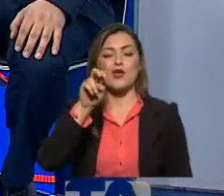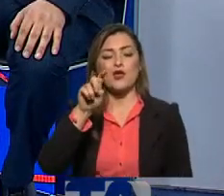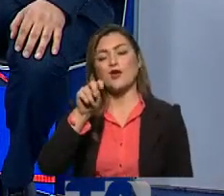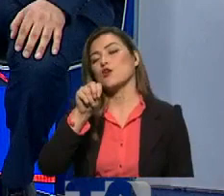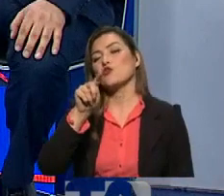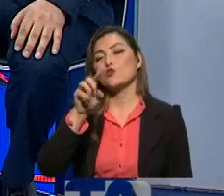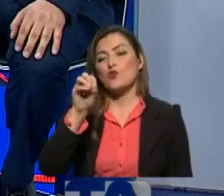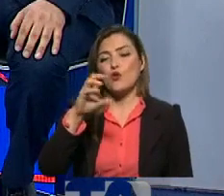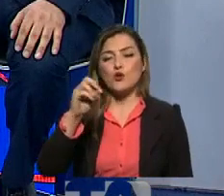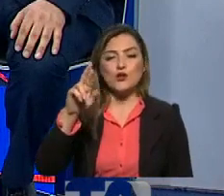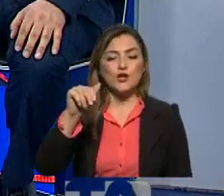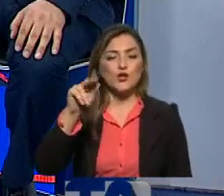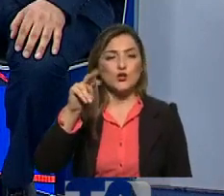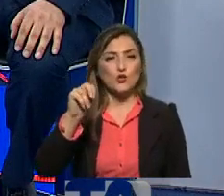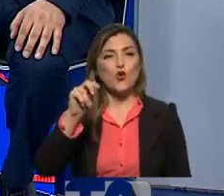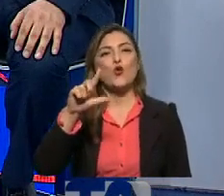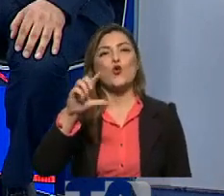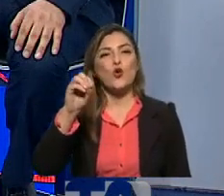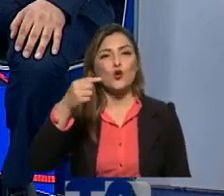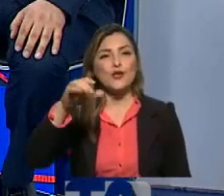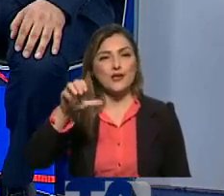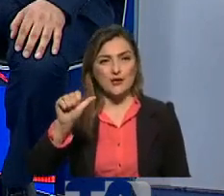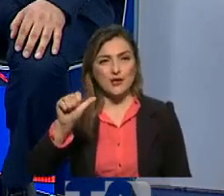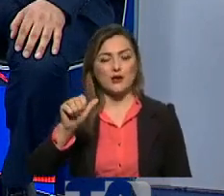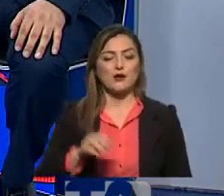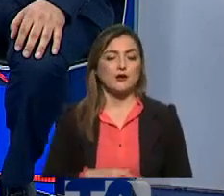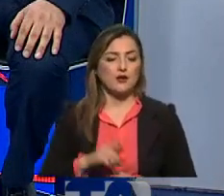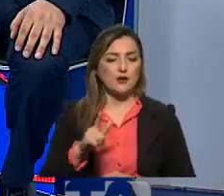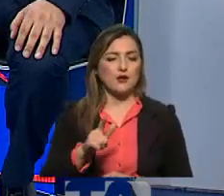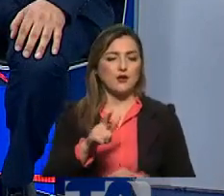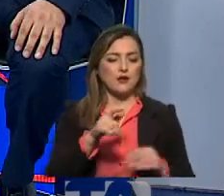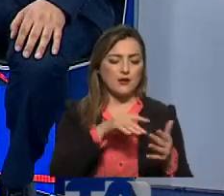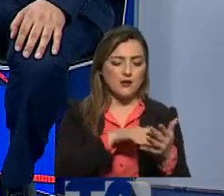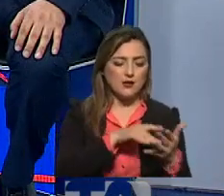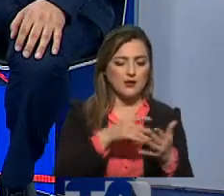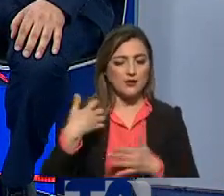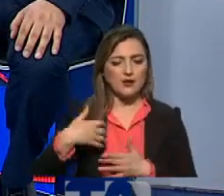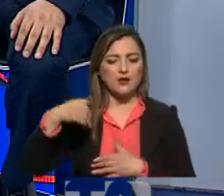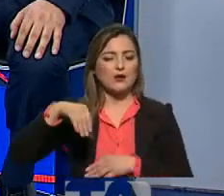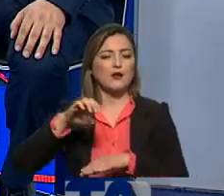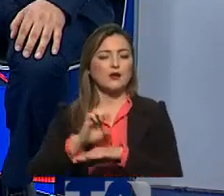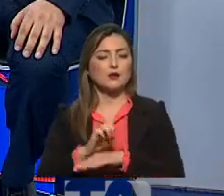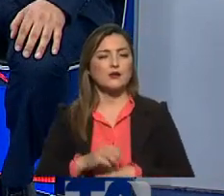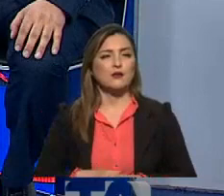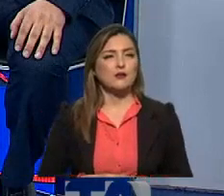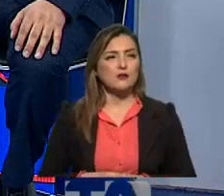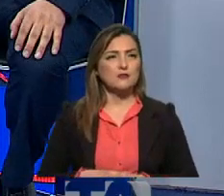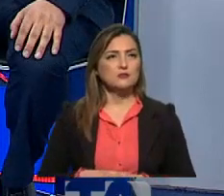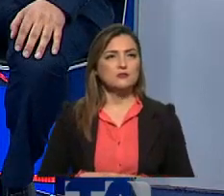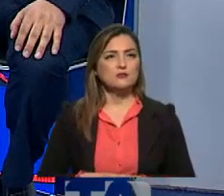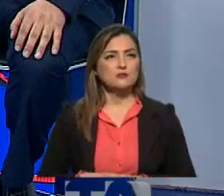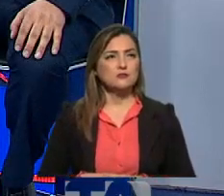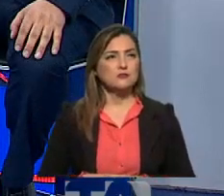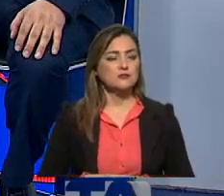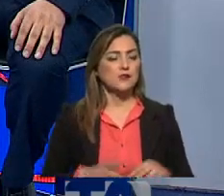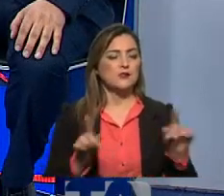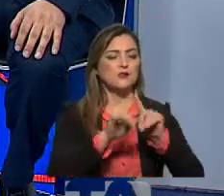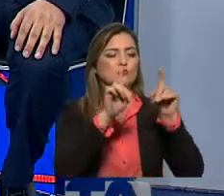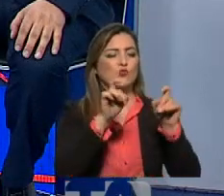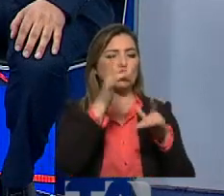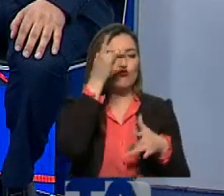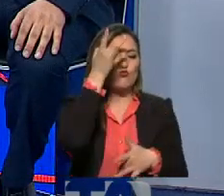en Argentina, él trabaja en Endocare y él, como nosotros decimos normalmente, pues es un crack en la endocrinología. Hoy le vamos a preguntar, ¿qué